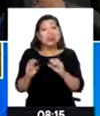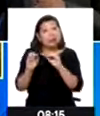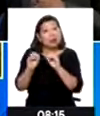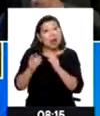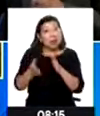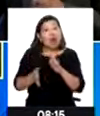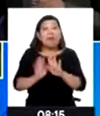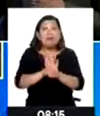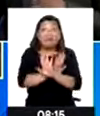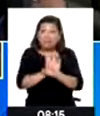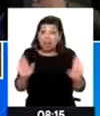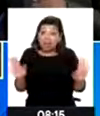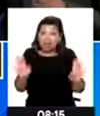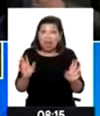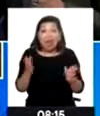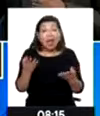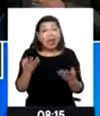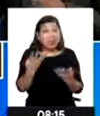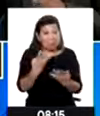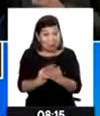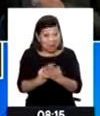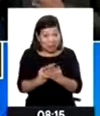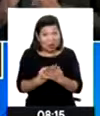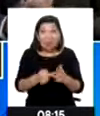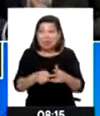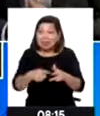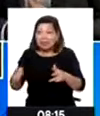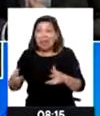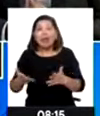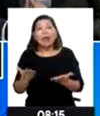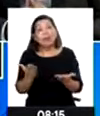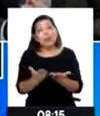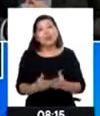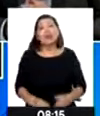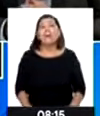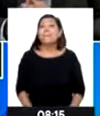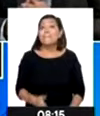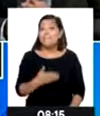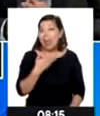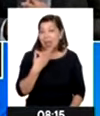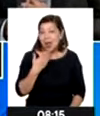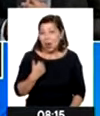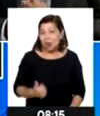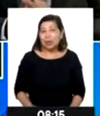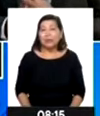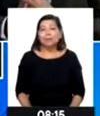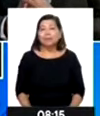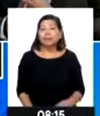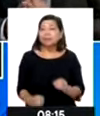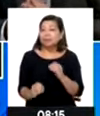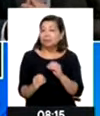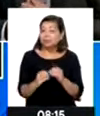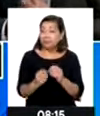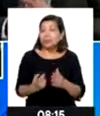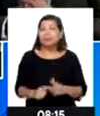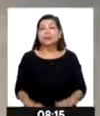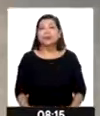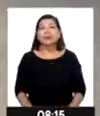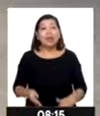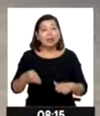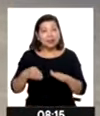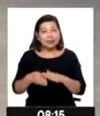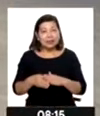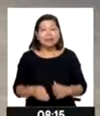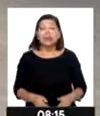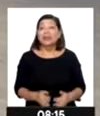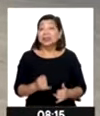va a salir de un penal sabiendo leer y escribir. Eso es parte, digamos, del aspecto de resocialización, precisamente de los internos,